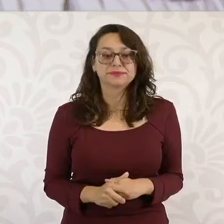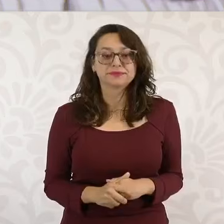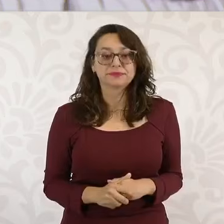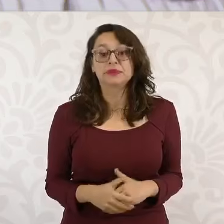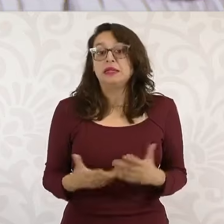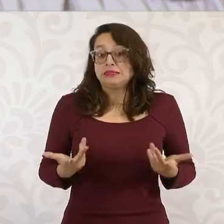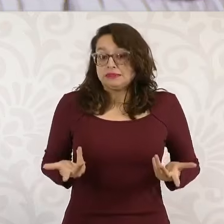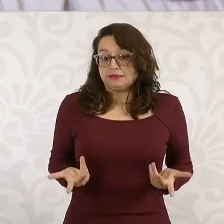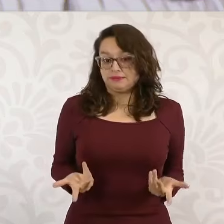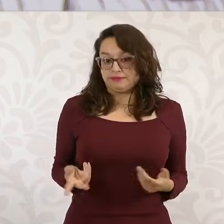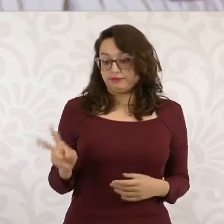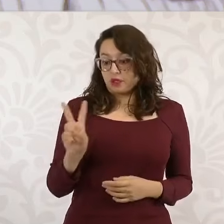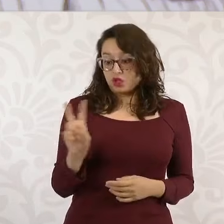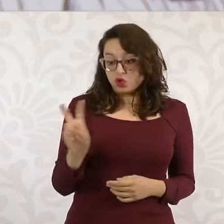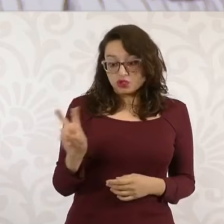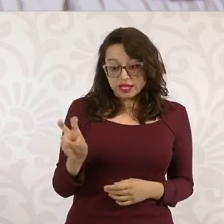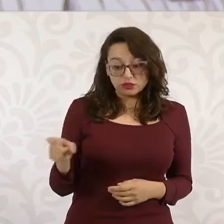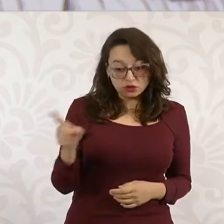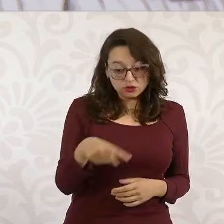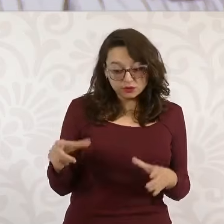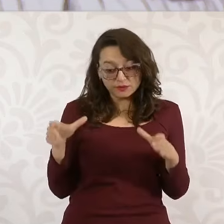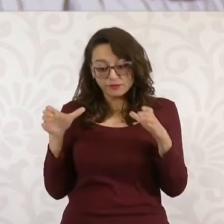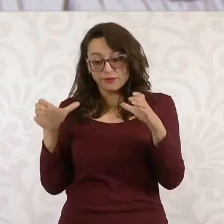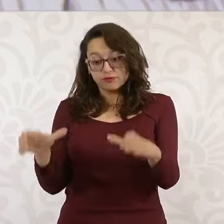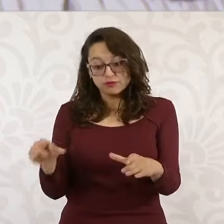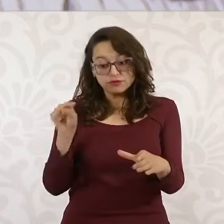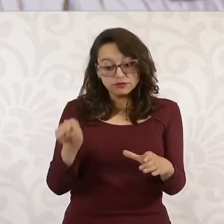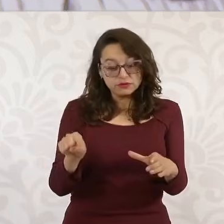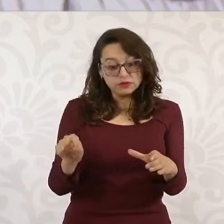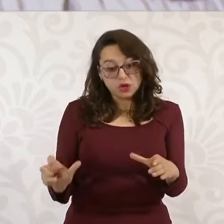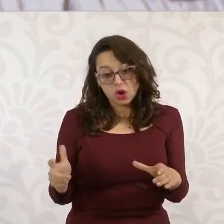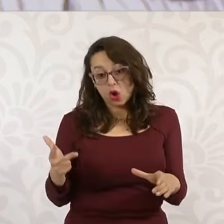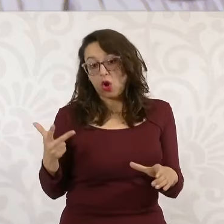Ahora, en esos 200 hay 8 que corresponden a la